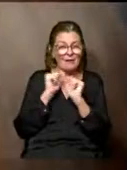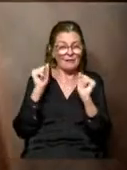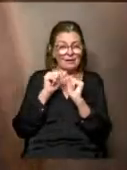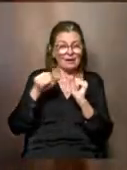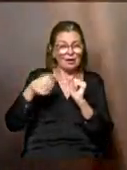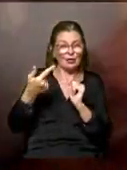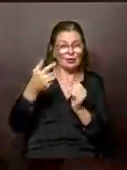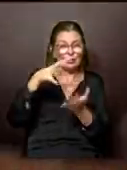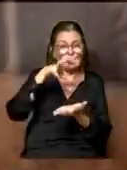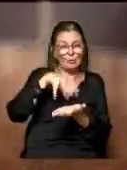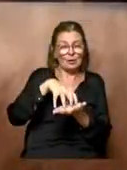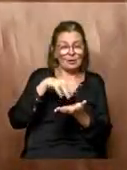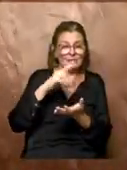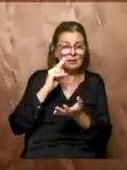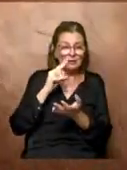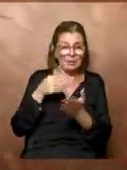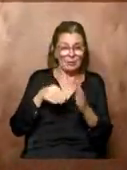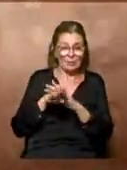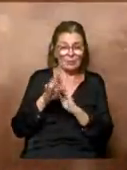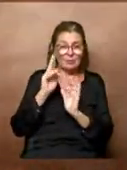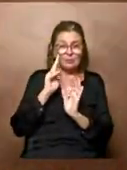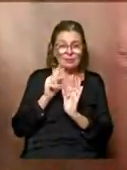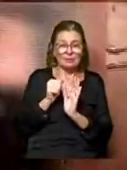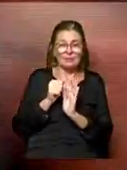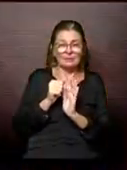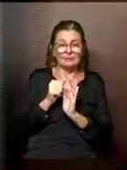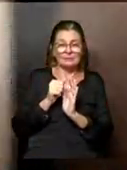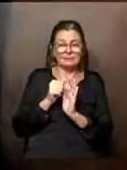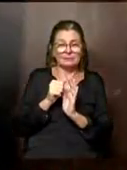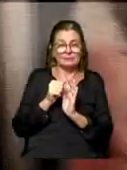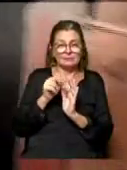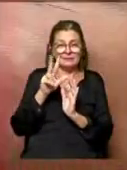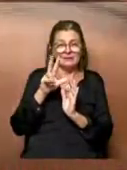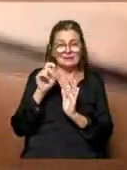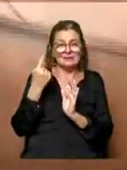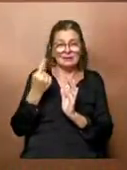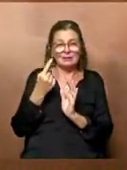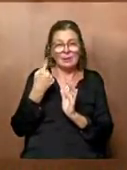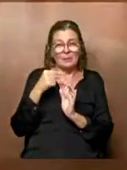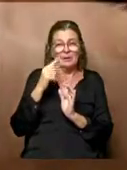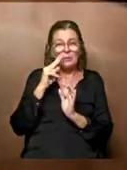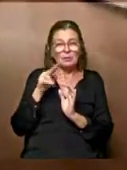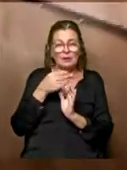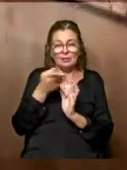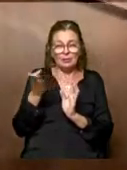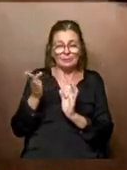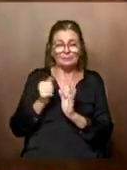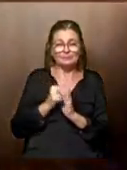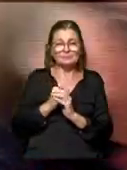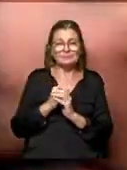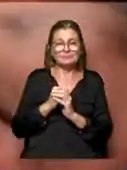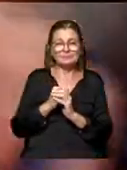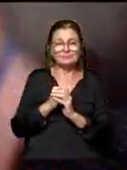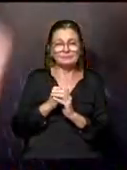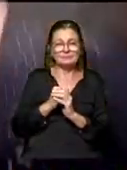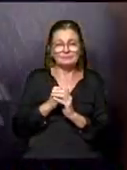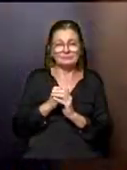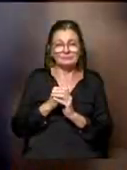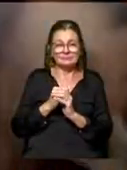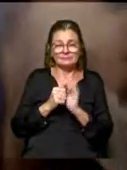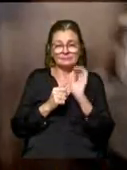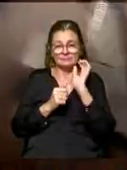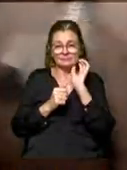otros lugares. Si querés te voy mostrando. A ver, tenemos que ir redondeando en 30 segundos, vecina, pero a ver, este es el camino que usted tiene que